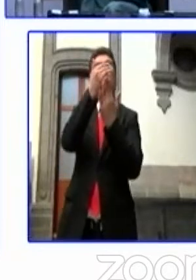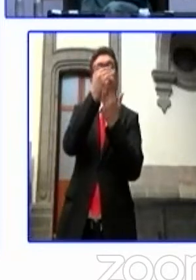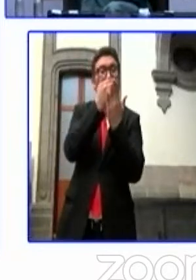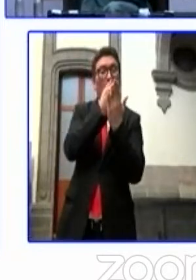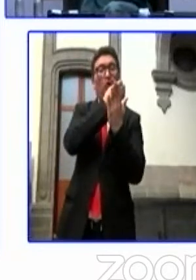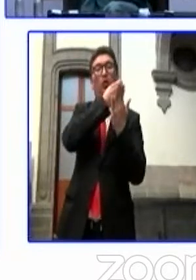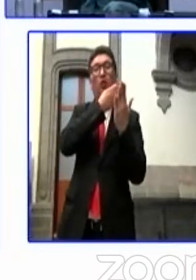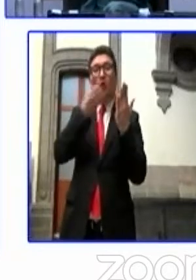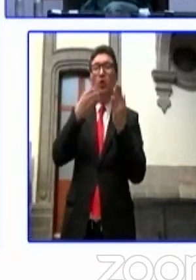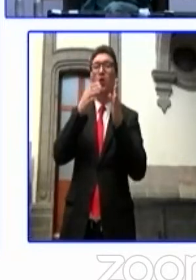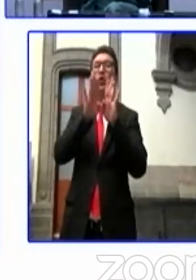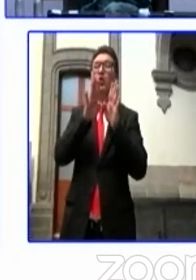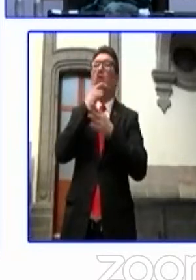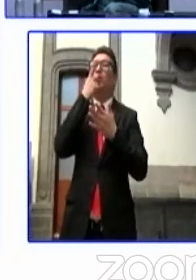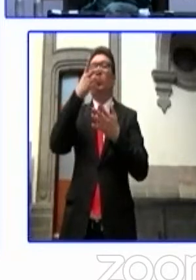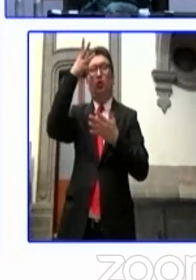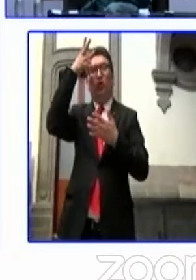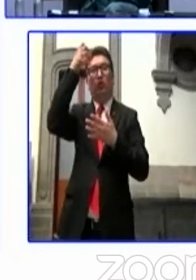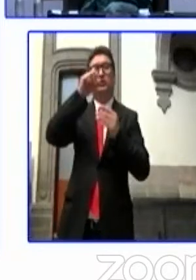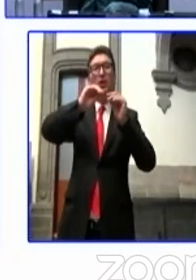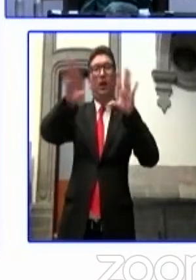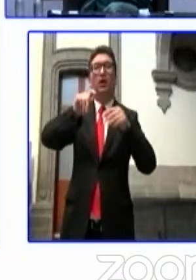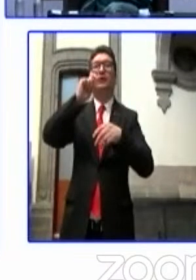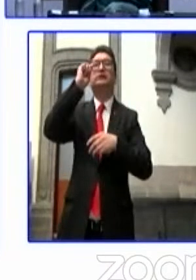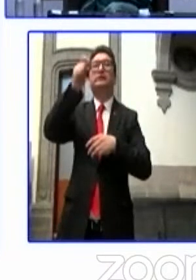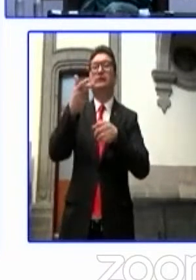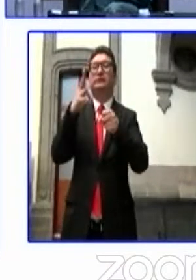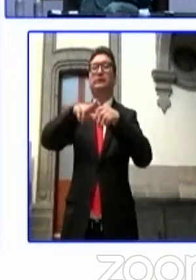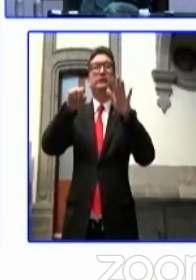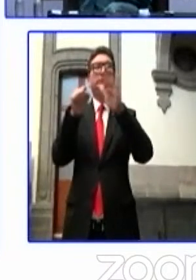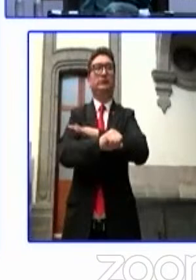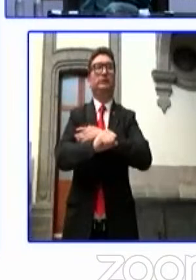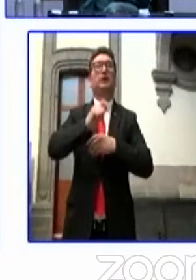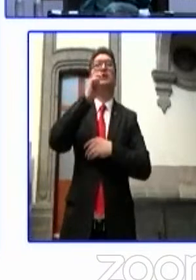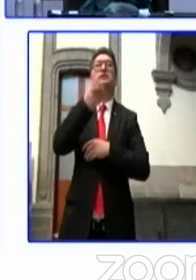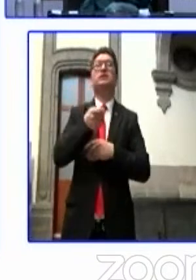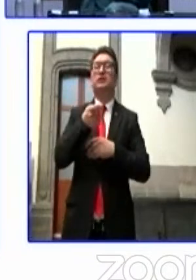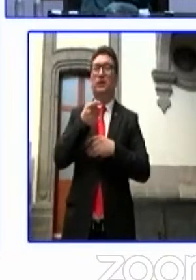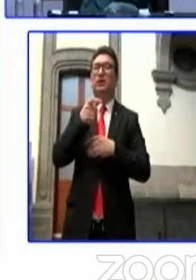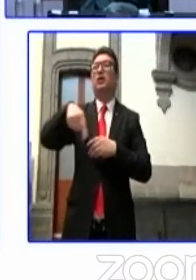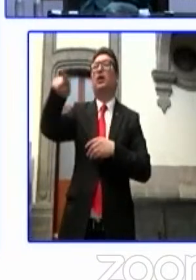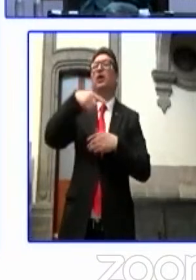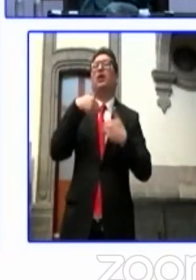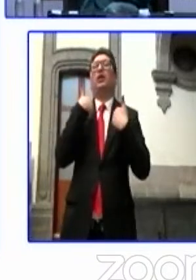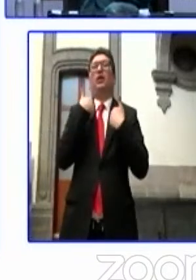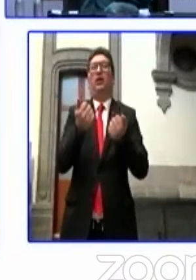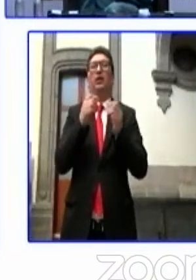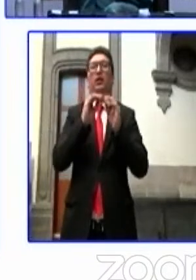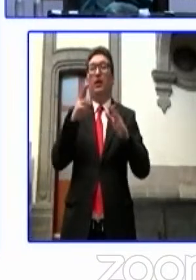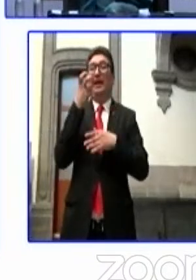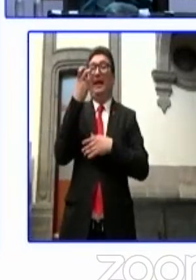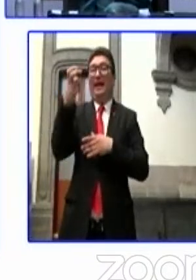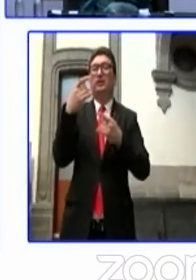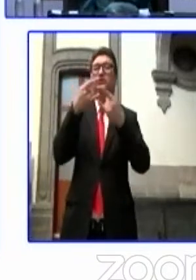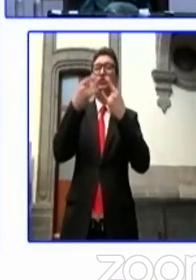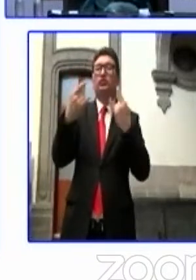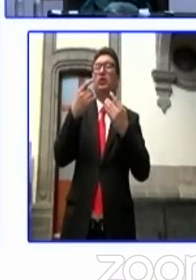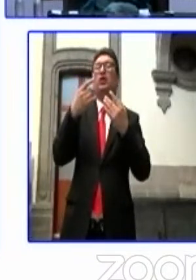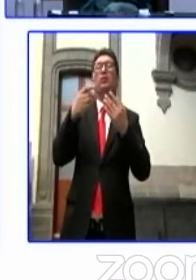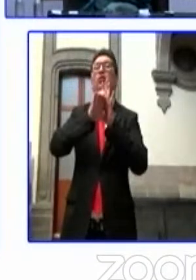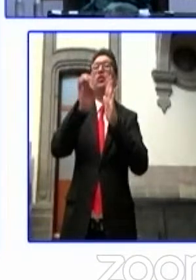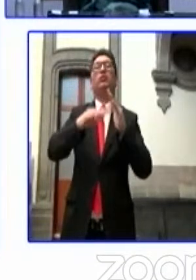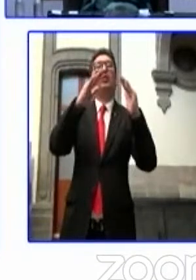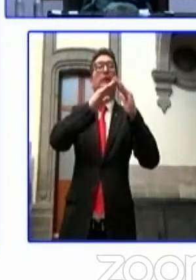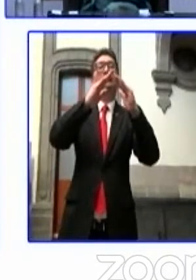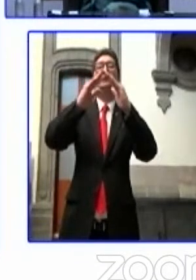proporcionan definiciones claras de qué es la institucionalización para que se entienda que todas esas casas pequeñas